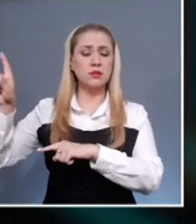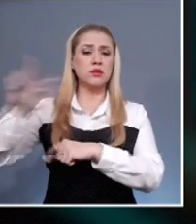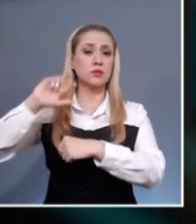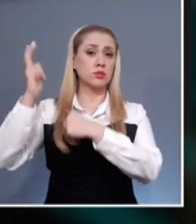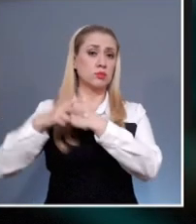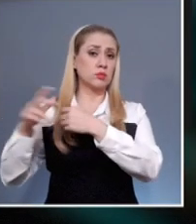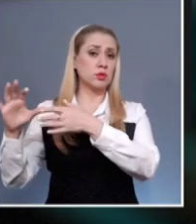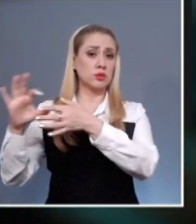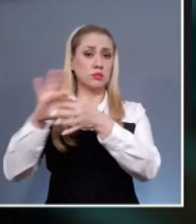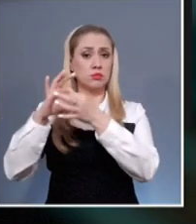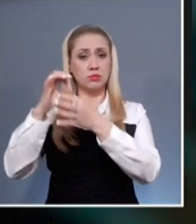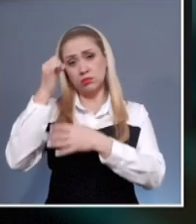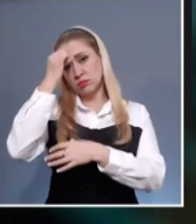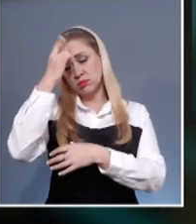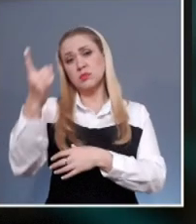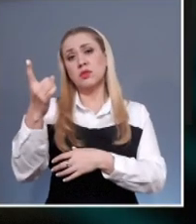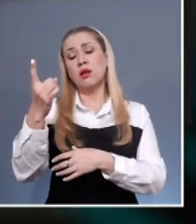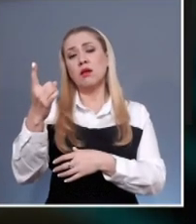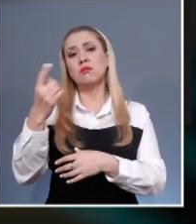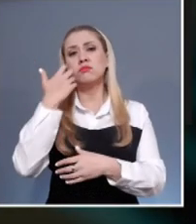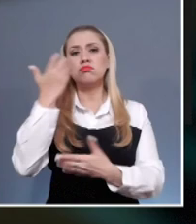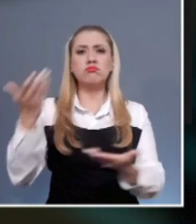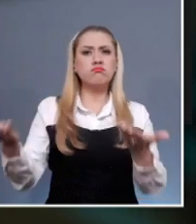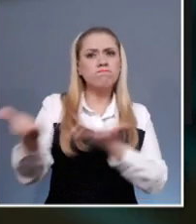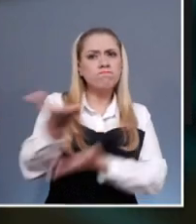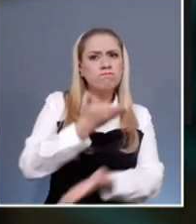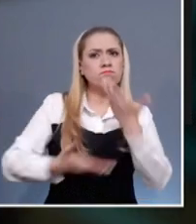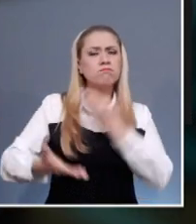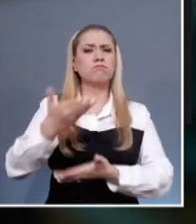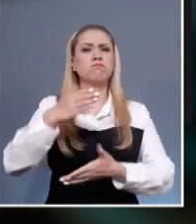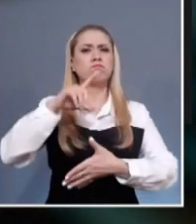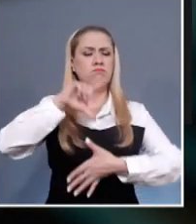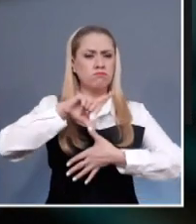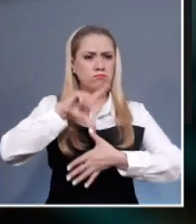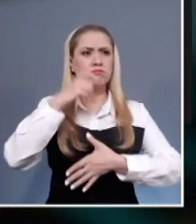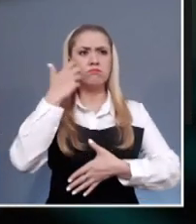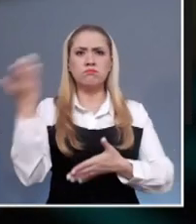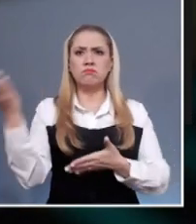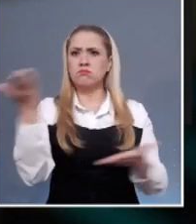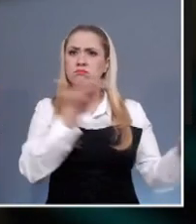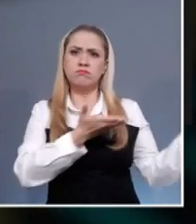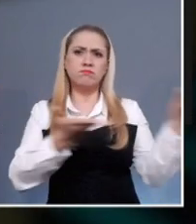intercambio de experiencias y buenas prácticas con países de América Latina. Poder Informativo, Mario López Peña.